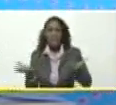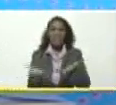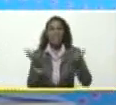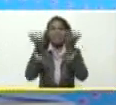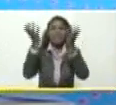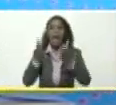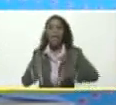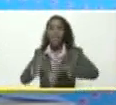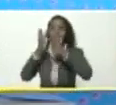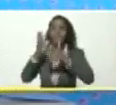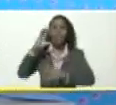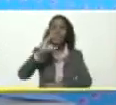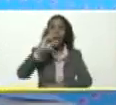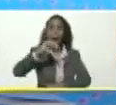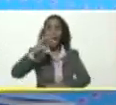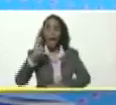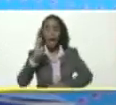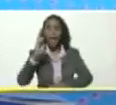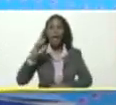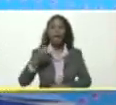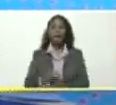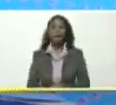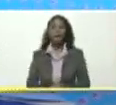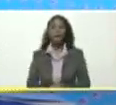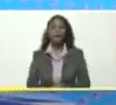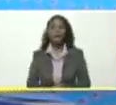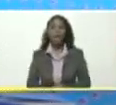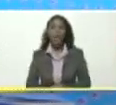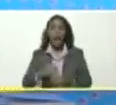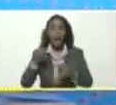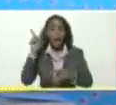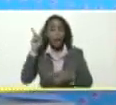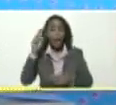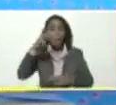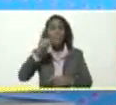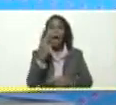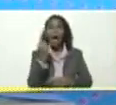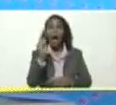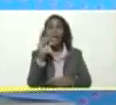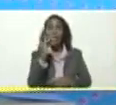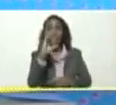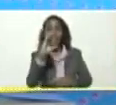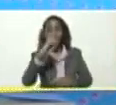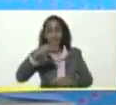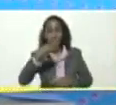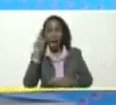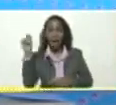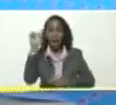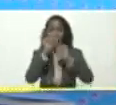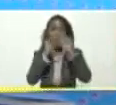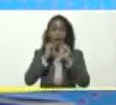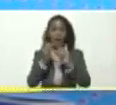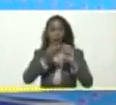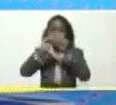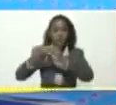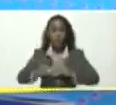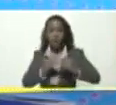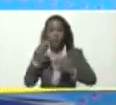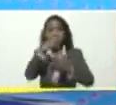almacén del Consejo Nacional Electoral en Mariches, donde están las máquinas y el